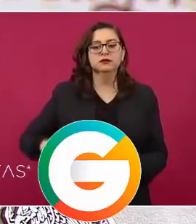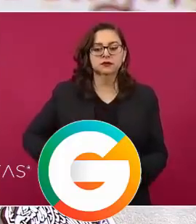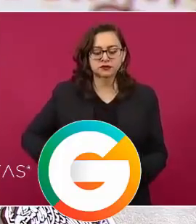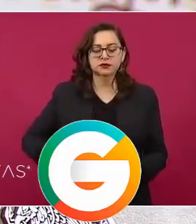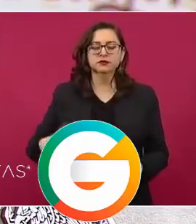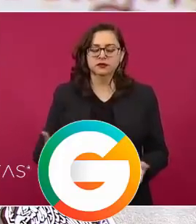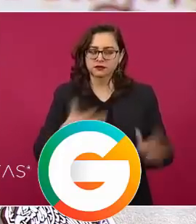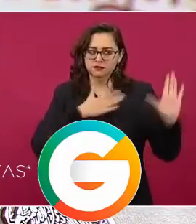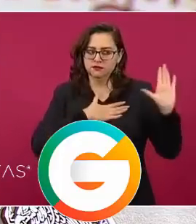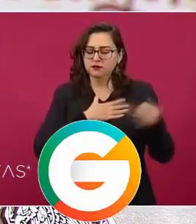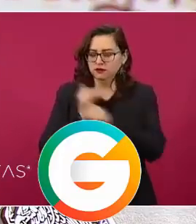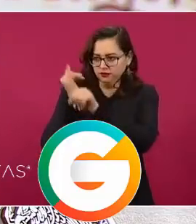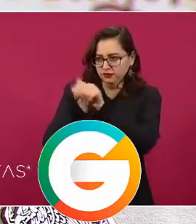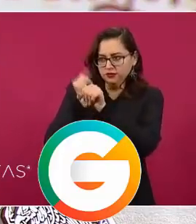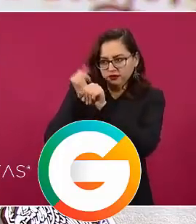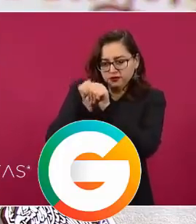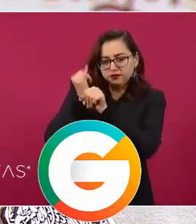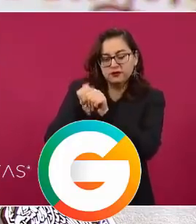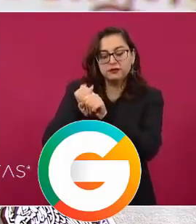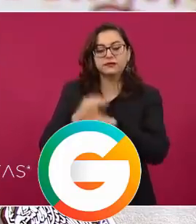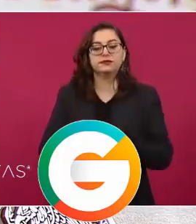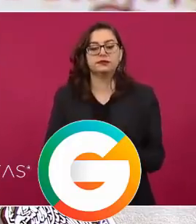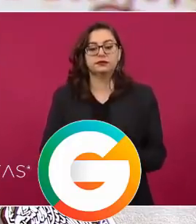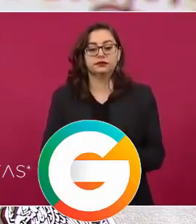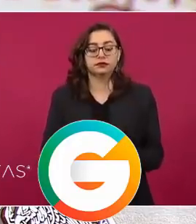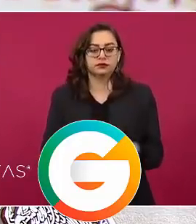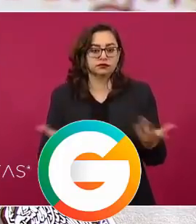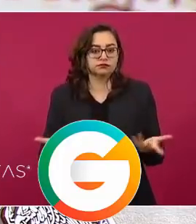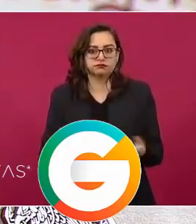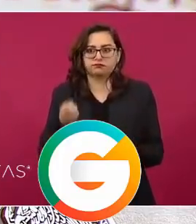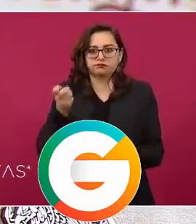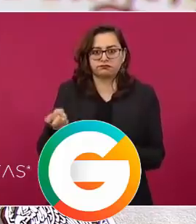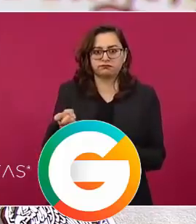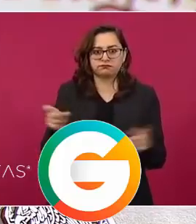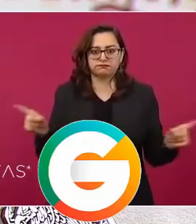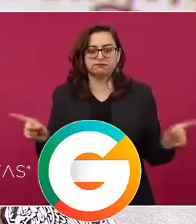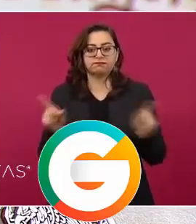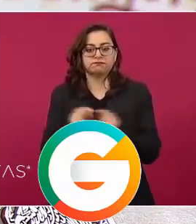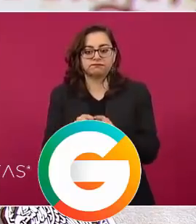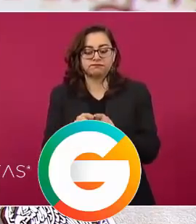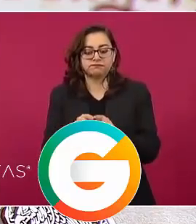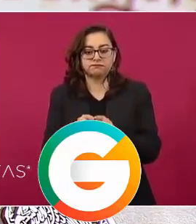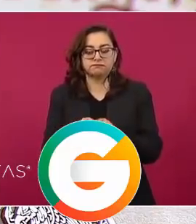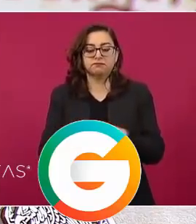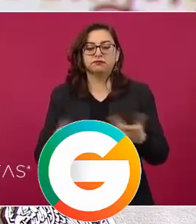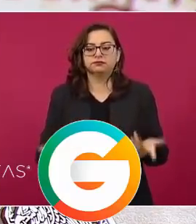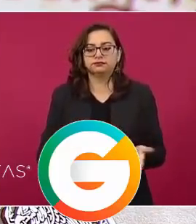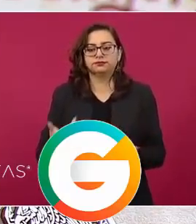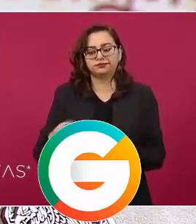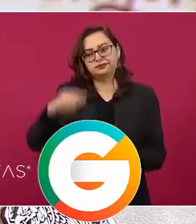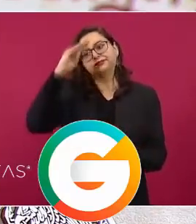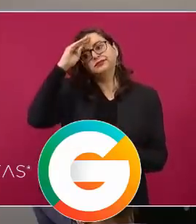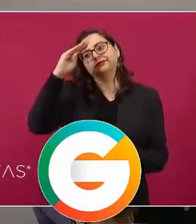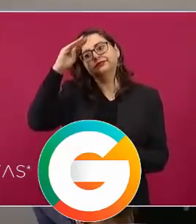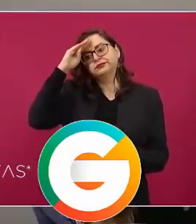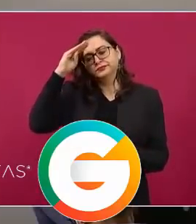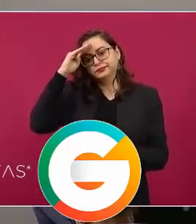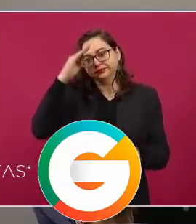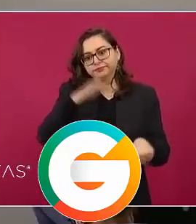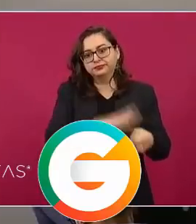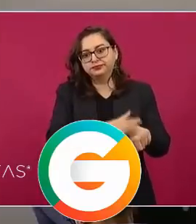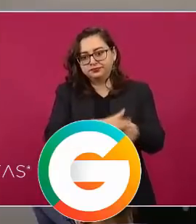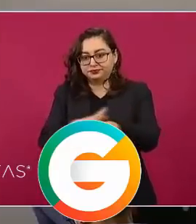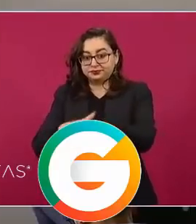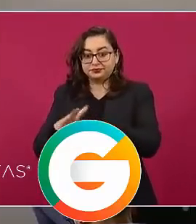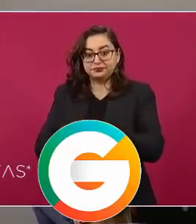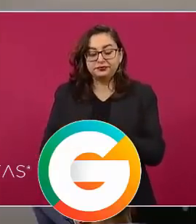carrera política al participar en esta sección, te mintieron. Quienes te dicen cada semana que leer haciéndote creer que es lo correcto, te mienten. Pues